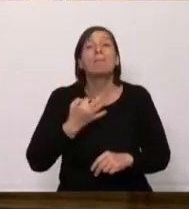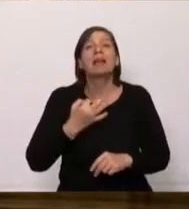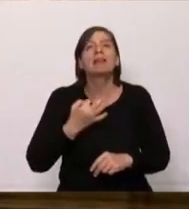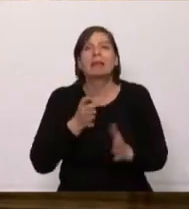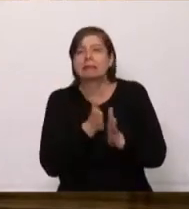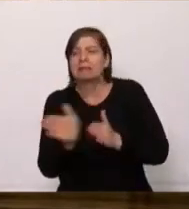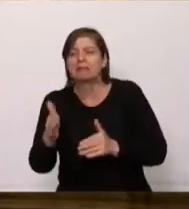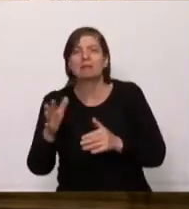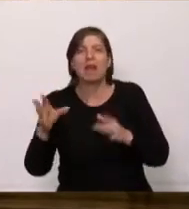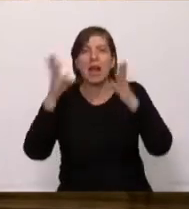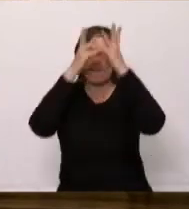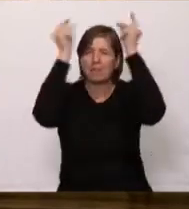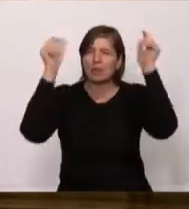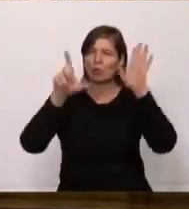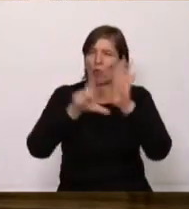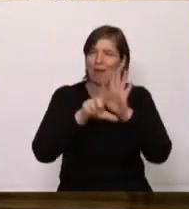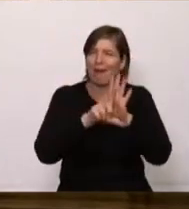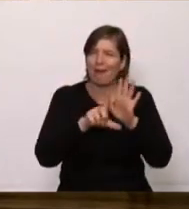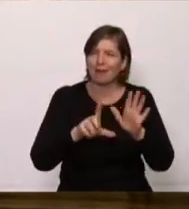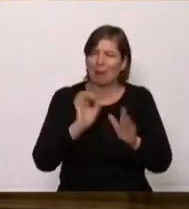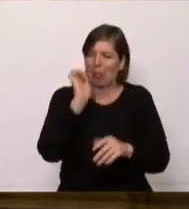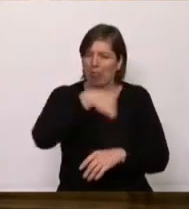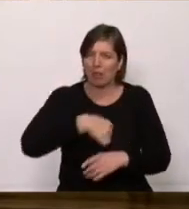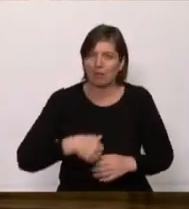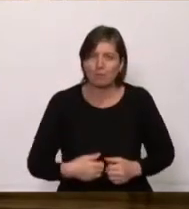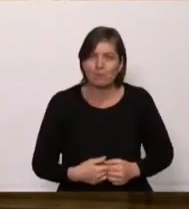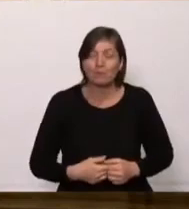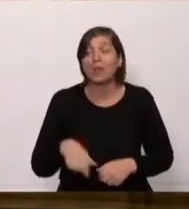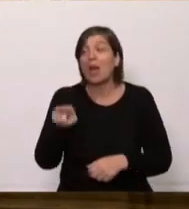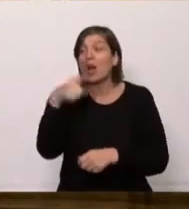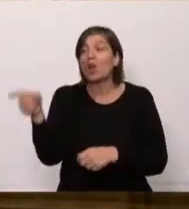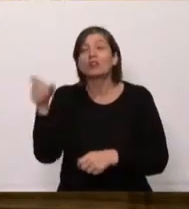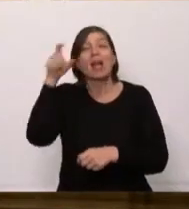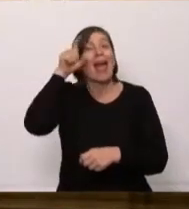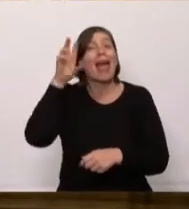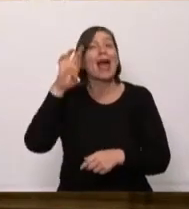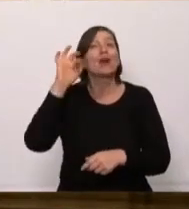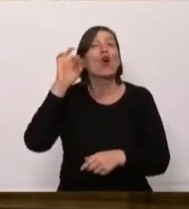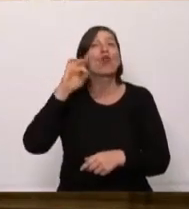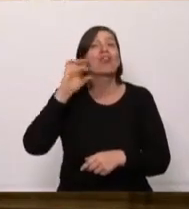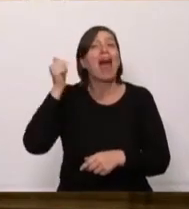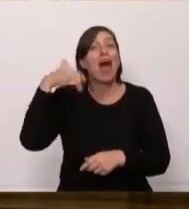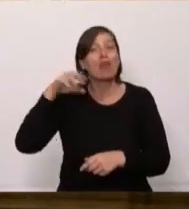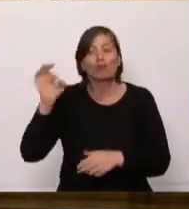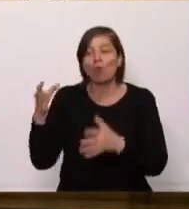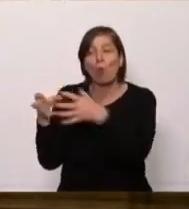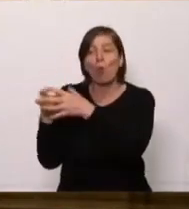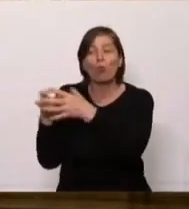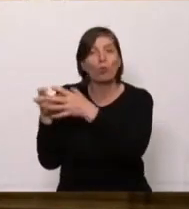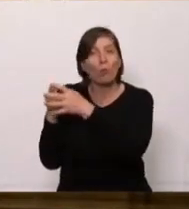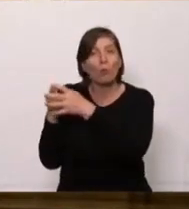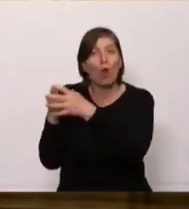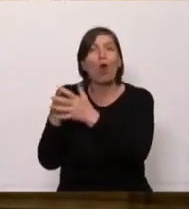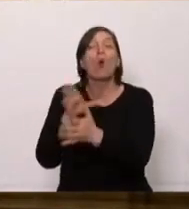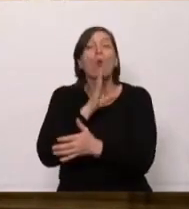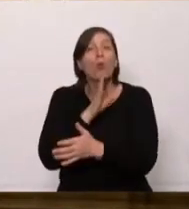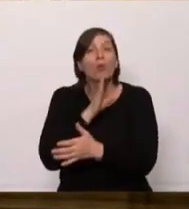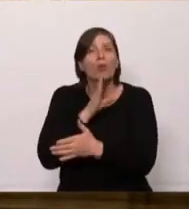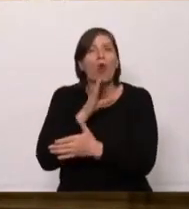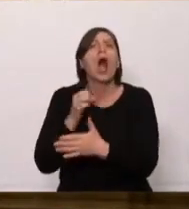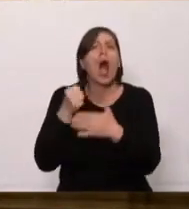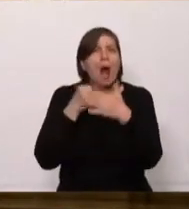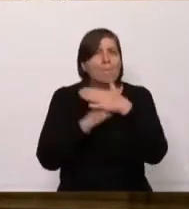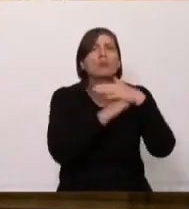Especialmente eludían el espíritu de la ley. En cambio, los herodianos son un grupo de judíos